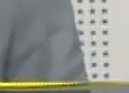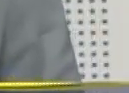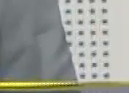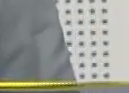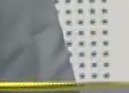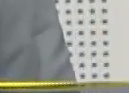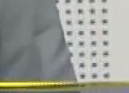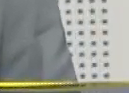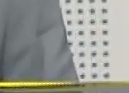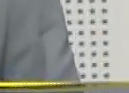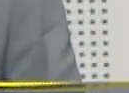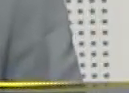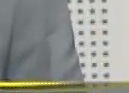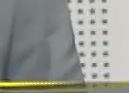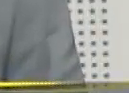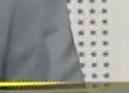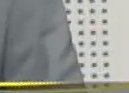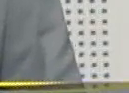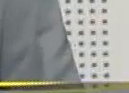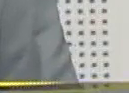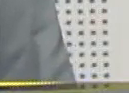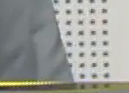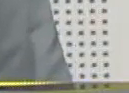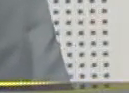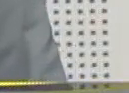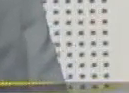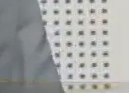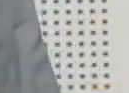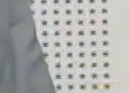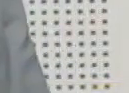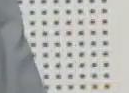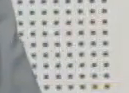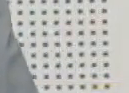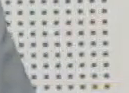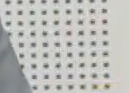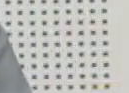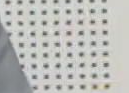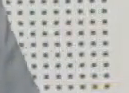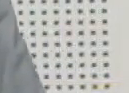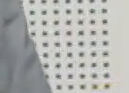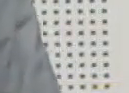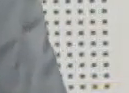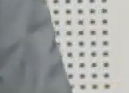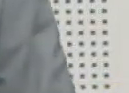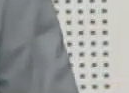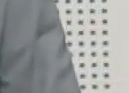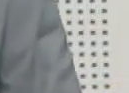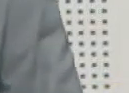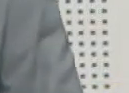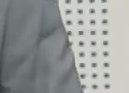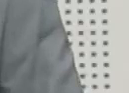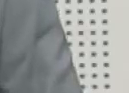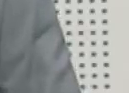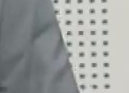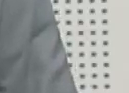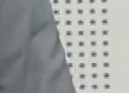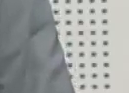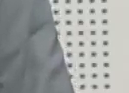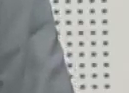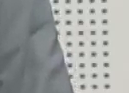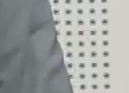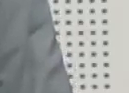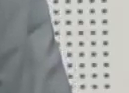bolivariano y chavista a favor de devolverle a Venezuela los recursos financieros y económicos que le han sido